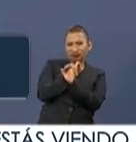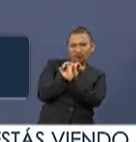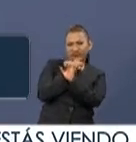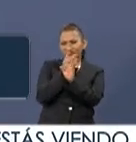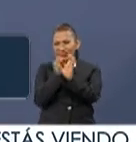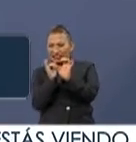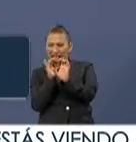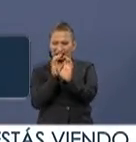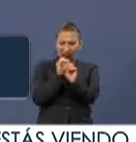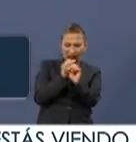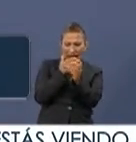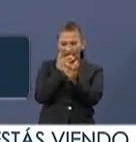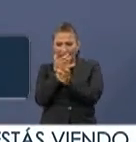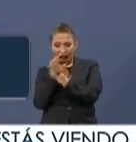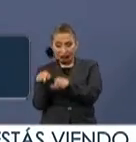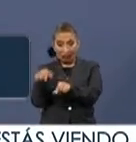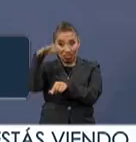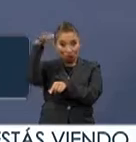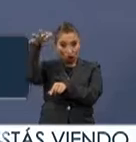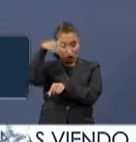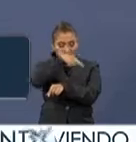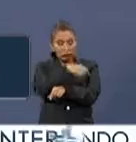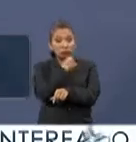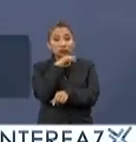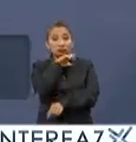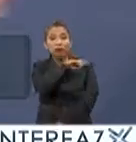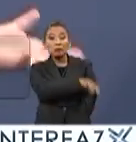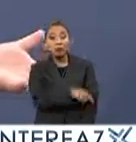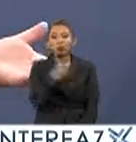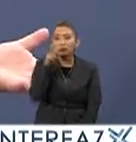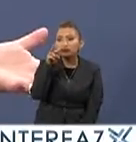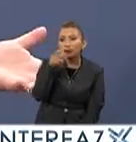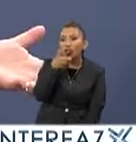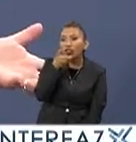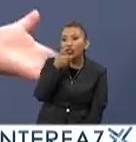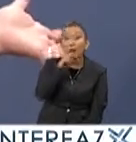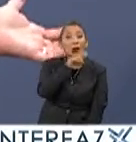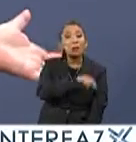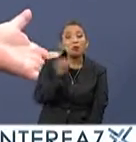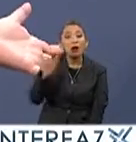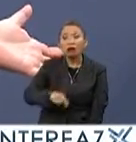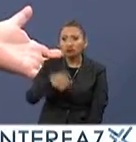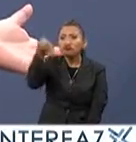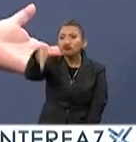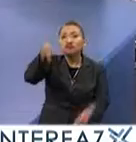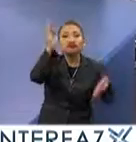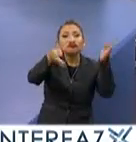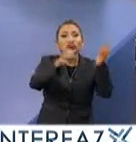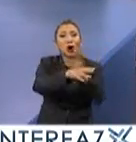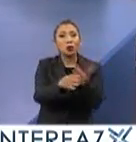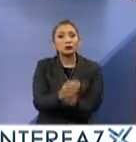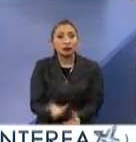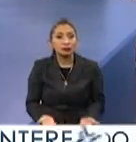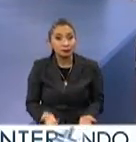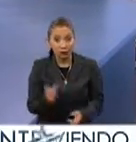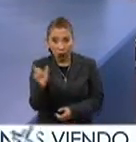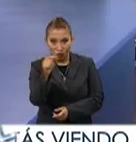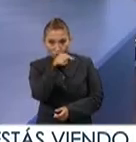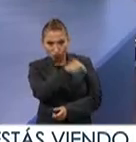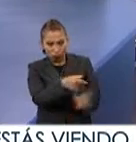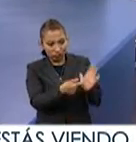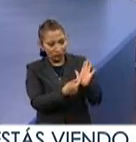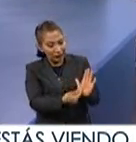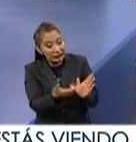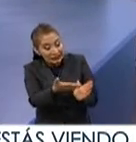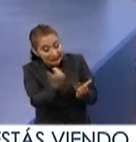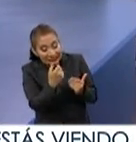a adaptarnos a las nuevas formas. Los niños se adaptan de una manera muy fácil a las cosas. Cuando tú le